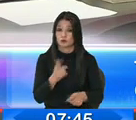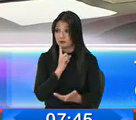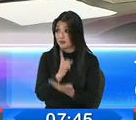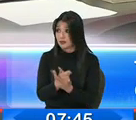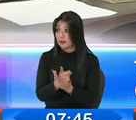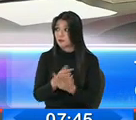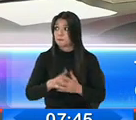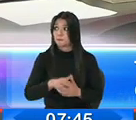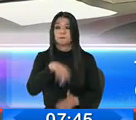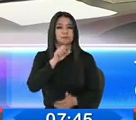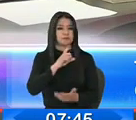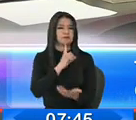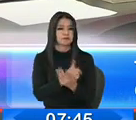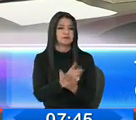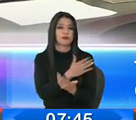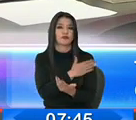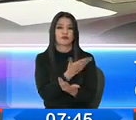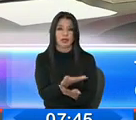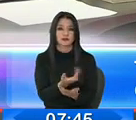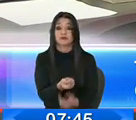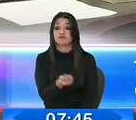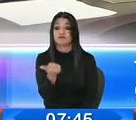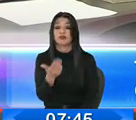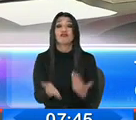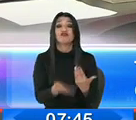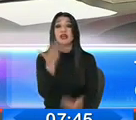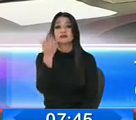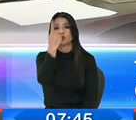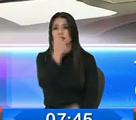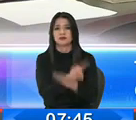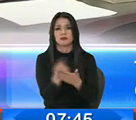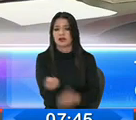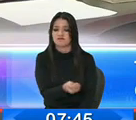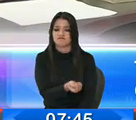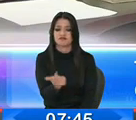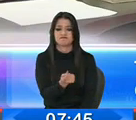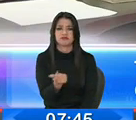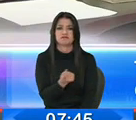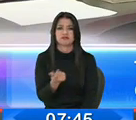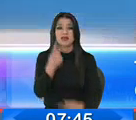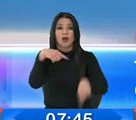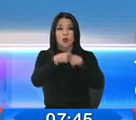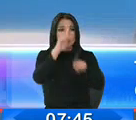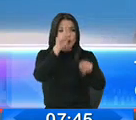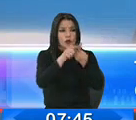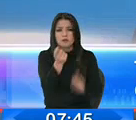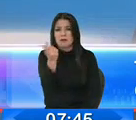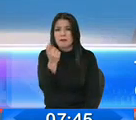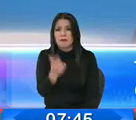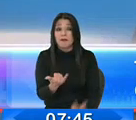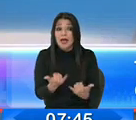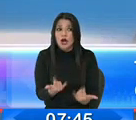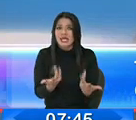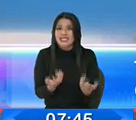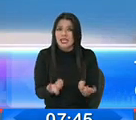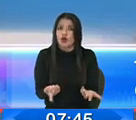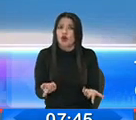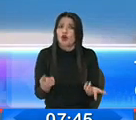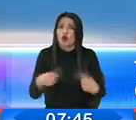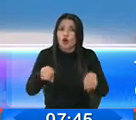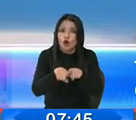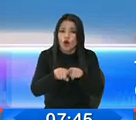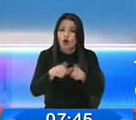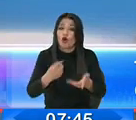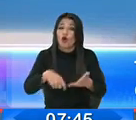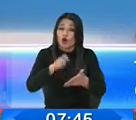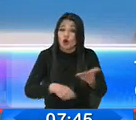correcto. Usted sabe que destruir es muy fácil. En una semana se dieron de baja todos esos acuerdos, pero creo que hemos mantenido un diálogo muy